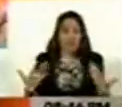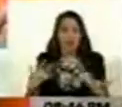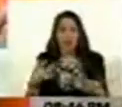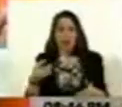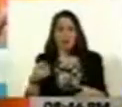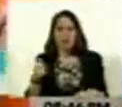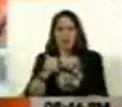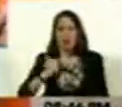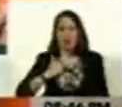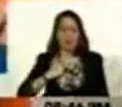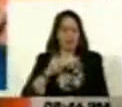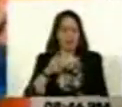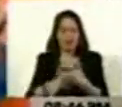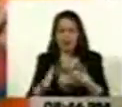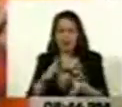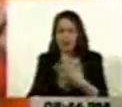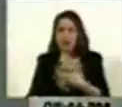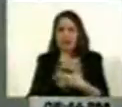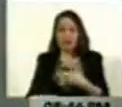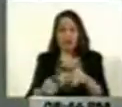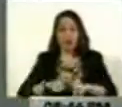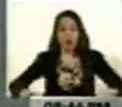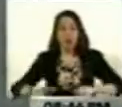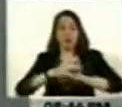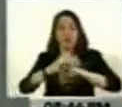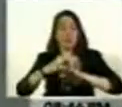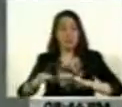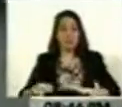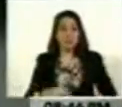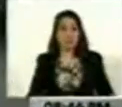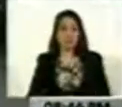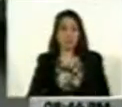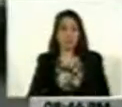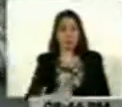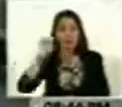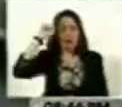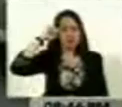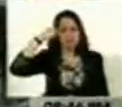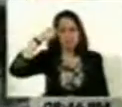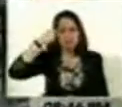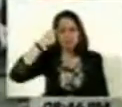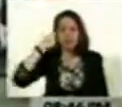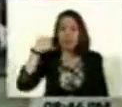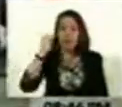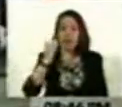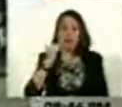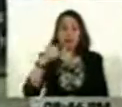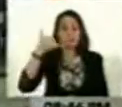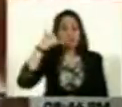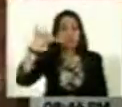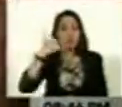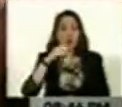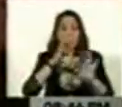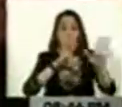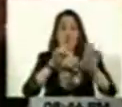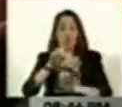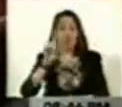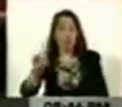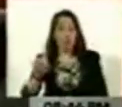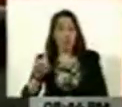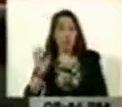cualquier circunstancia que pueda suceder en esos municipios. Linares recordó que existe la plataforma telefónica 911 y el